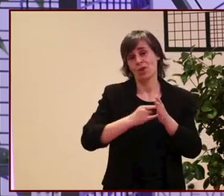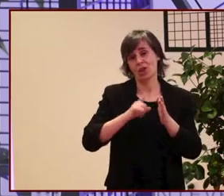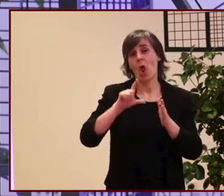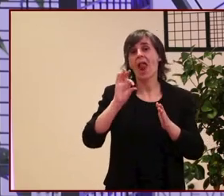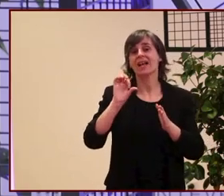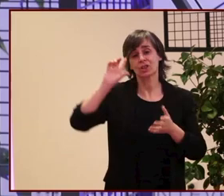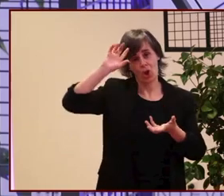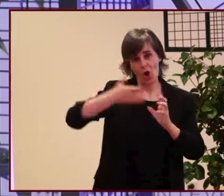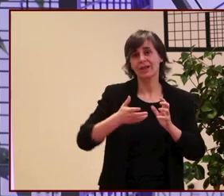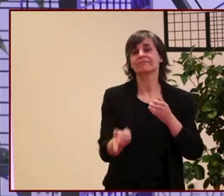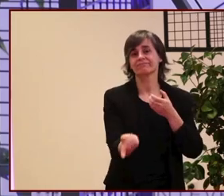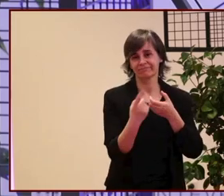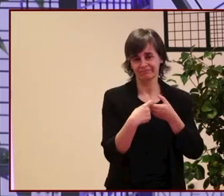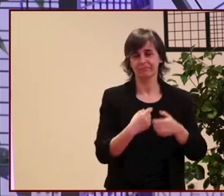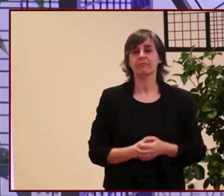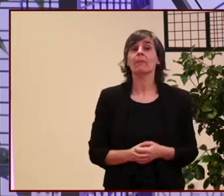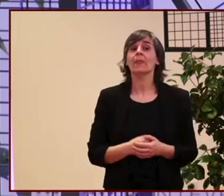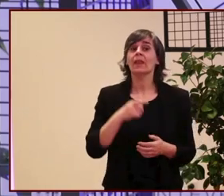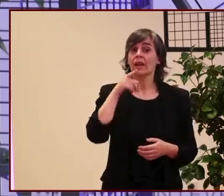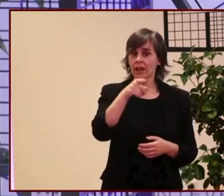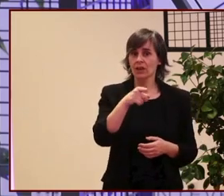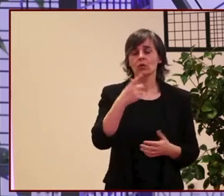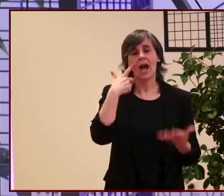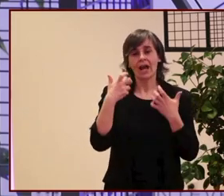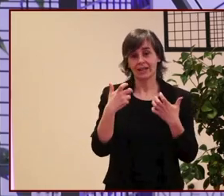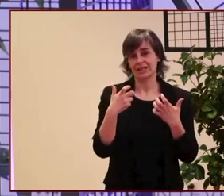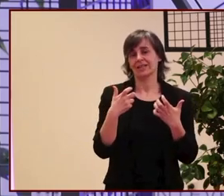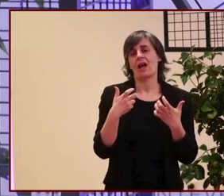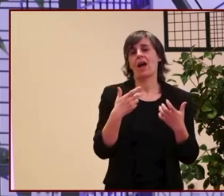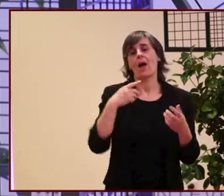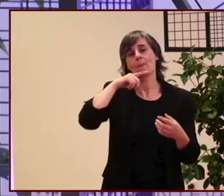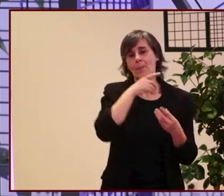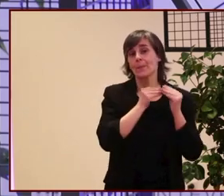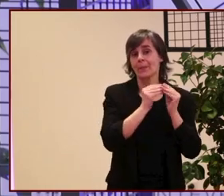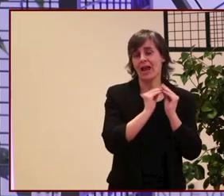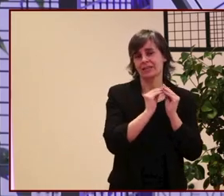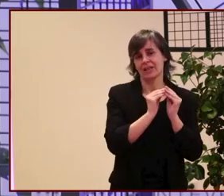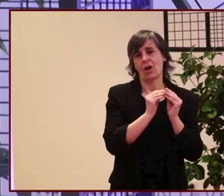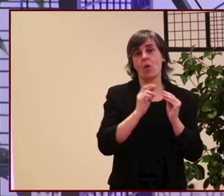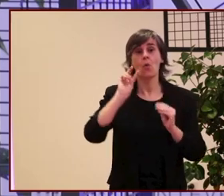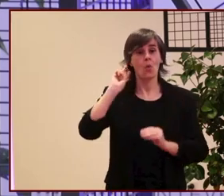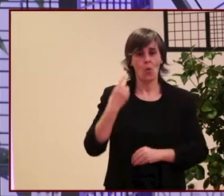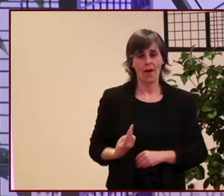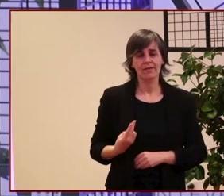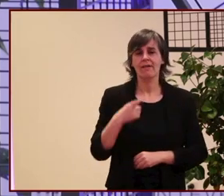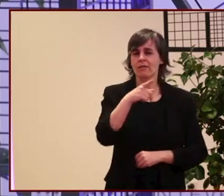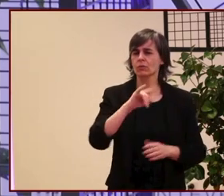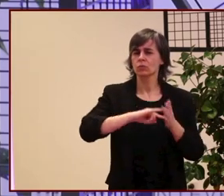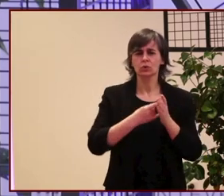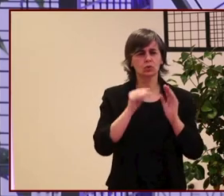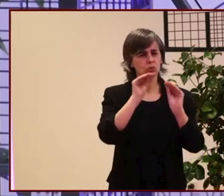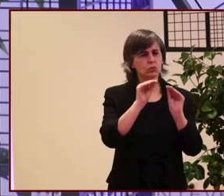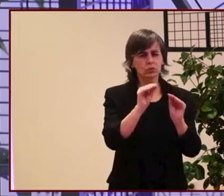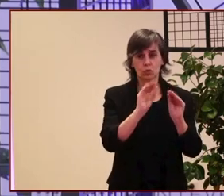mariana es una artista plástica uruguaya con un proyecto que es una obra colectiva de mujeres que expresan su